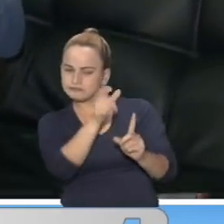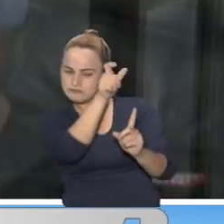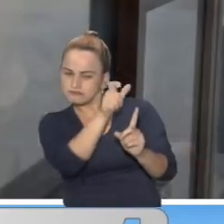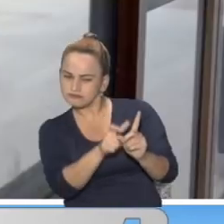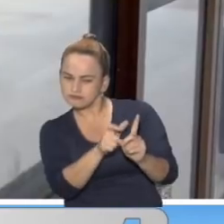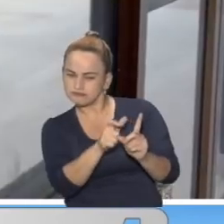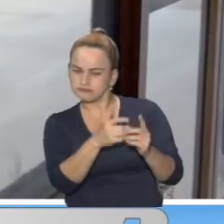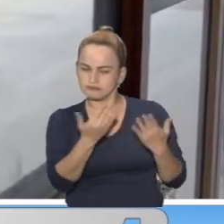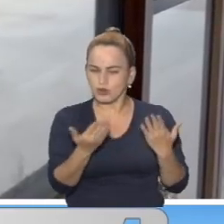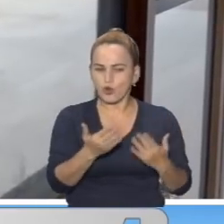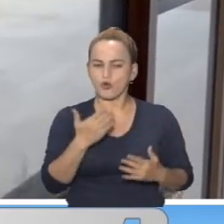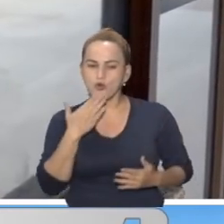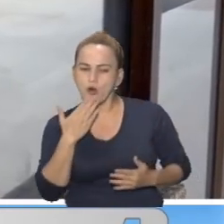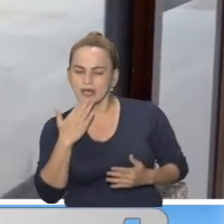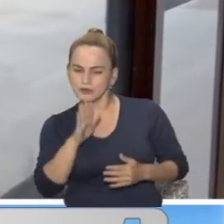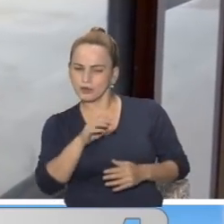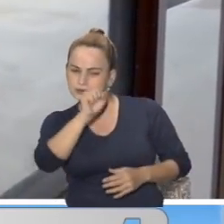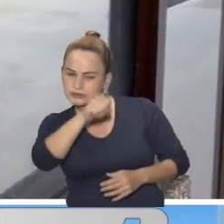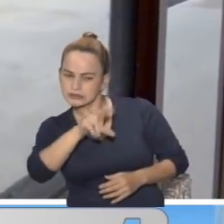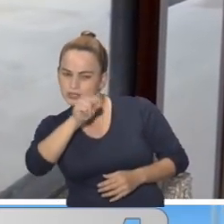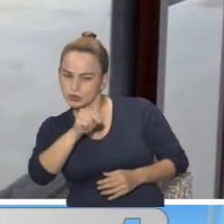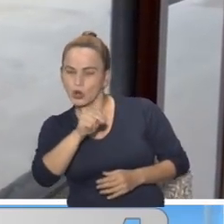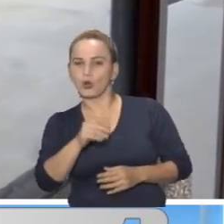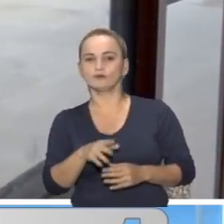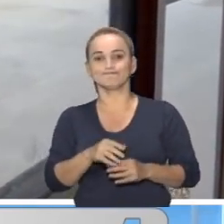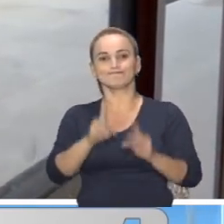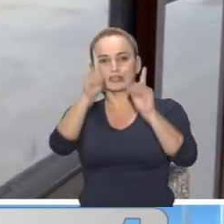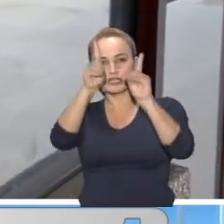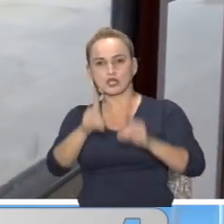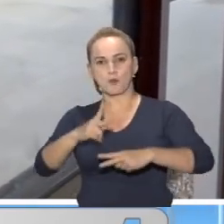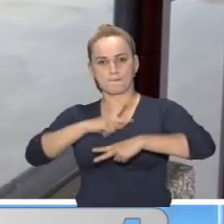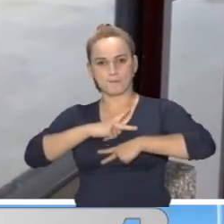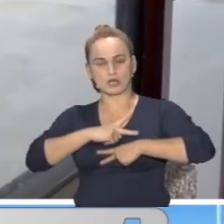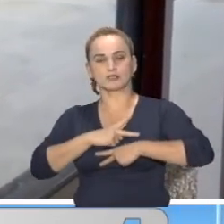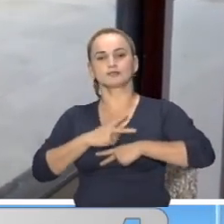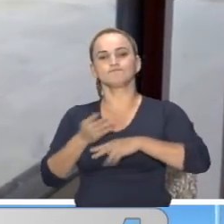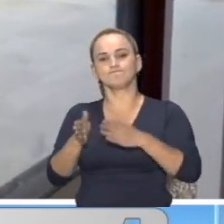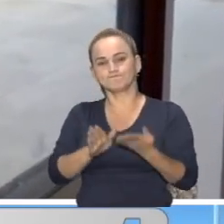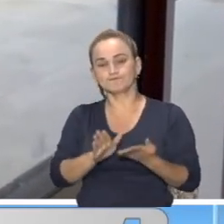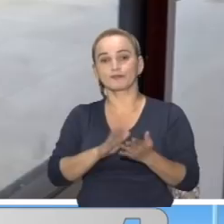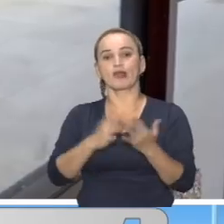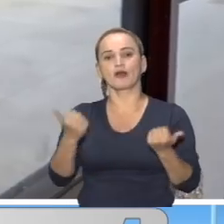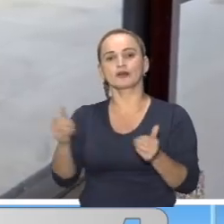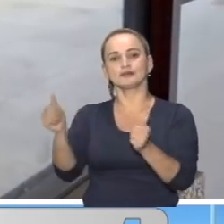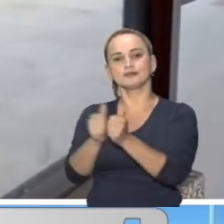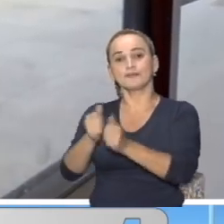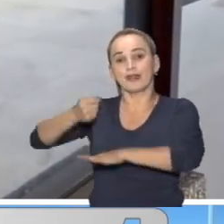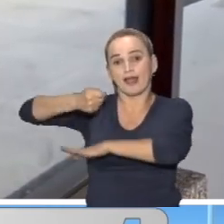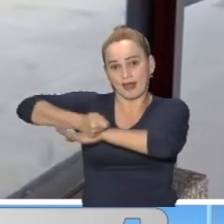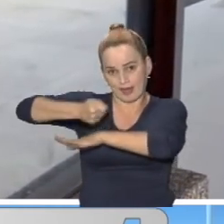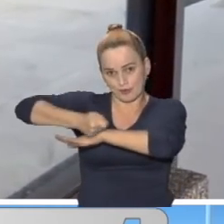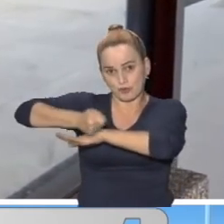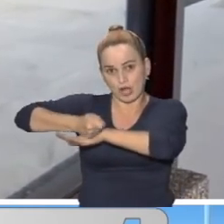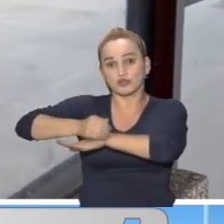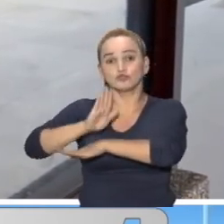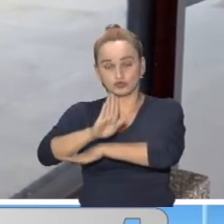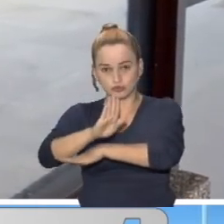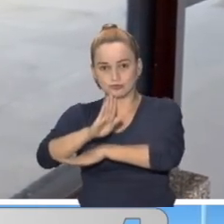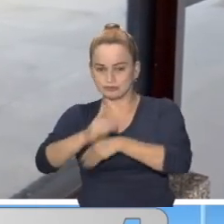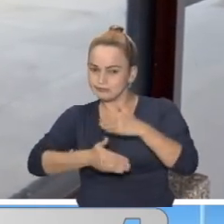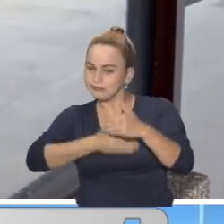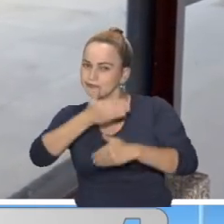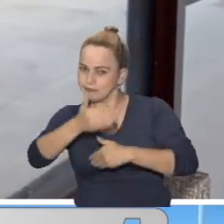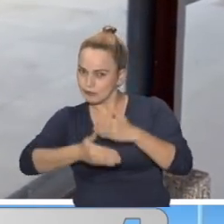determinar cuándo se podría realizar la eutanasia. A esta hora nos acompaña Luis Carlos Giraldo, él es el abogado que acompaña a